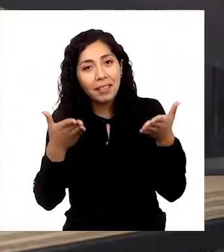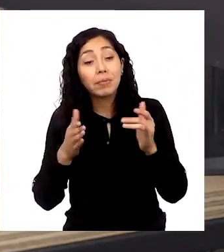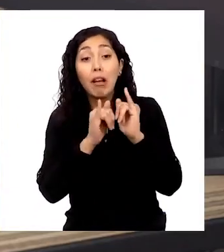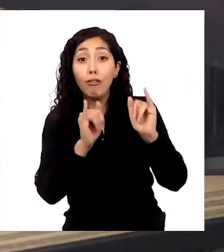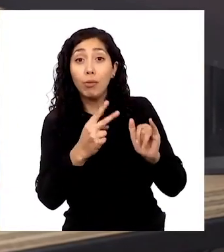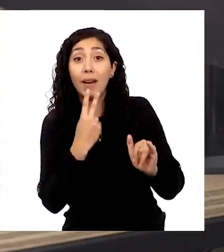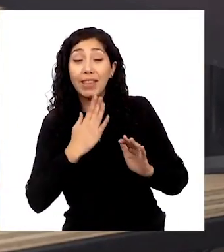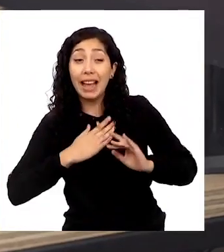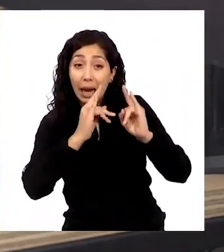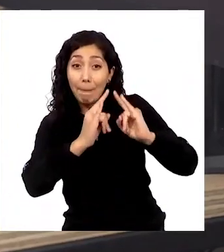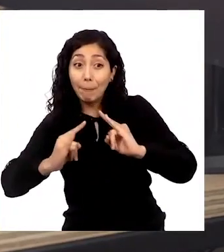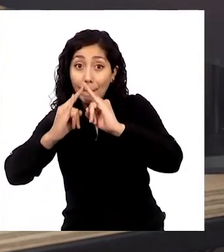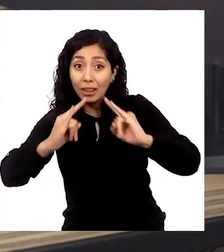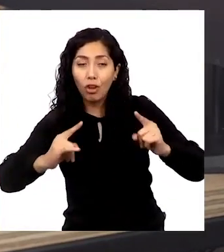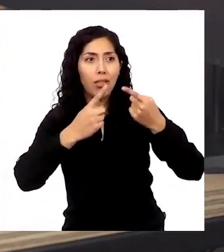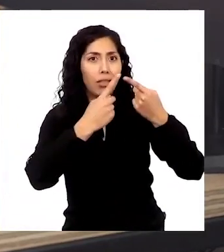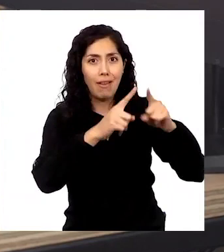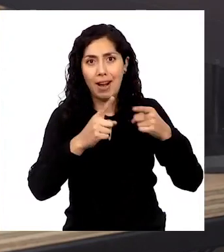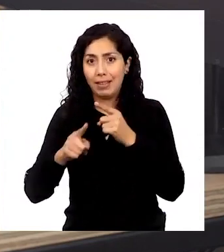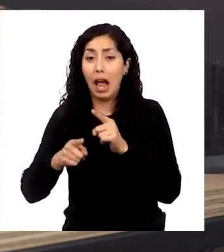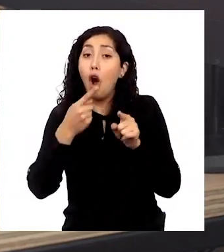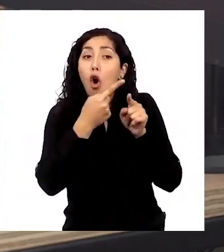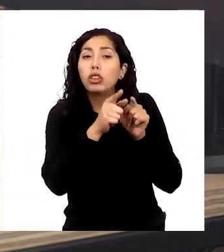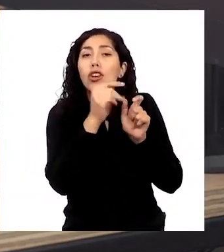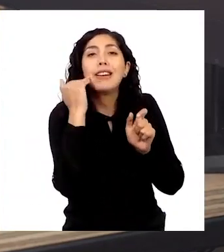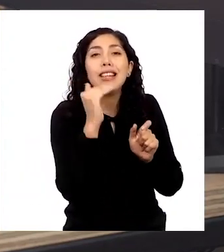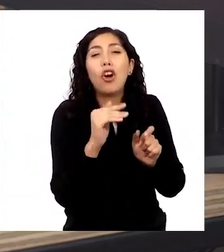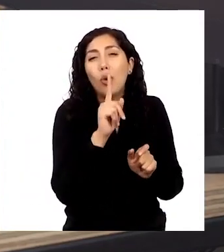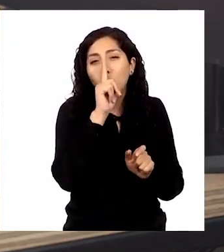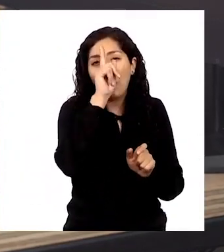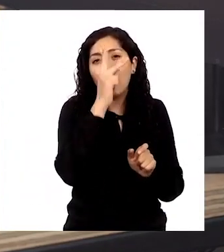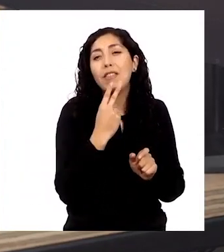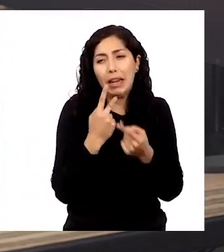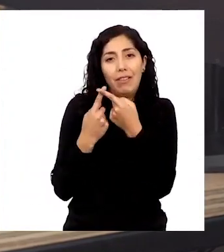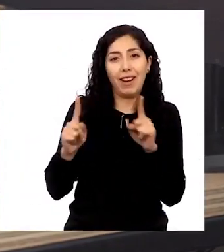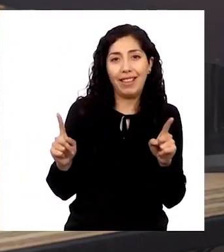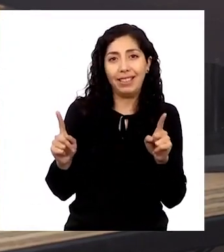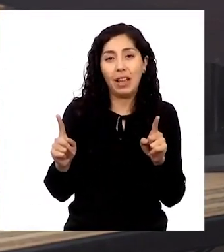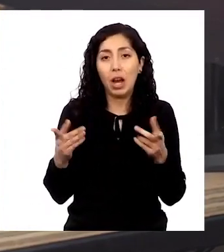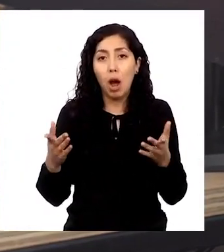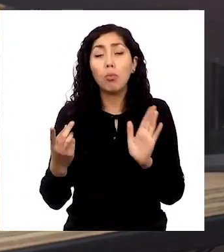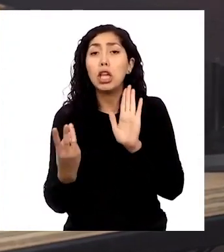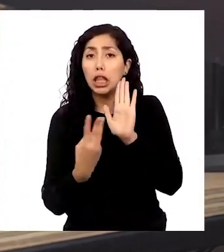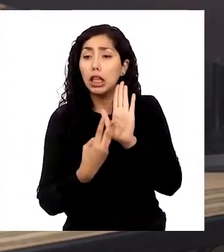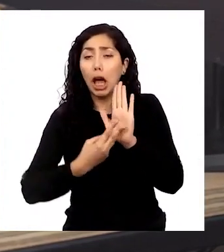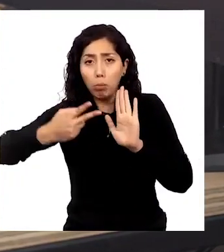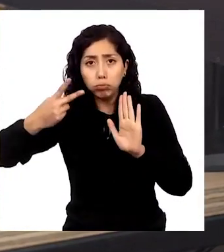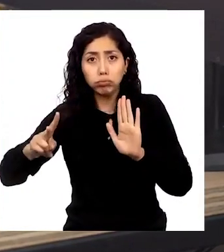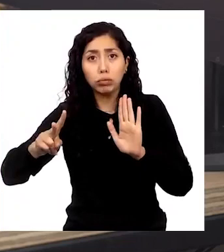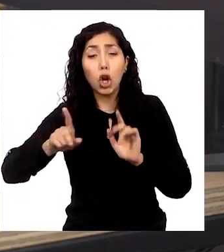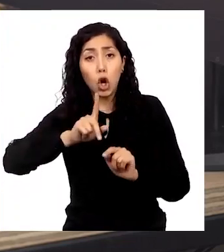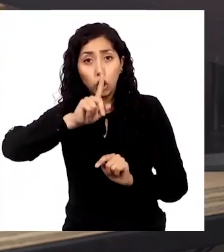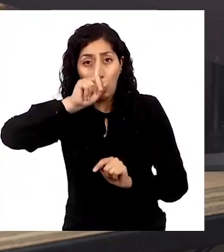La forma de vida en el campamento es diferente a la que usualmente llevan otros niños, niñas y adolescentes, con una identidad